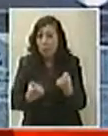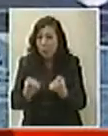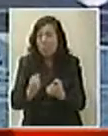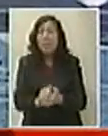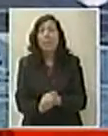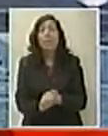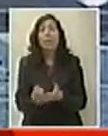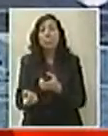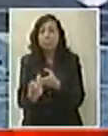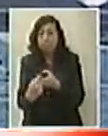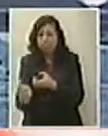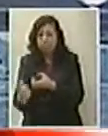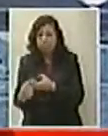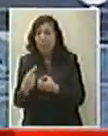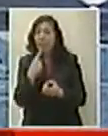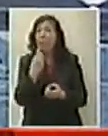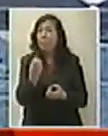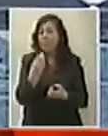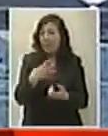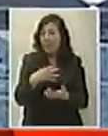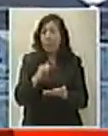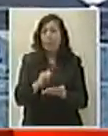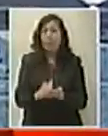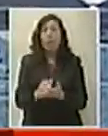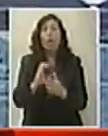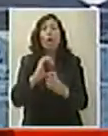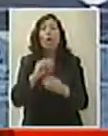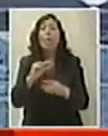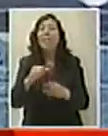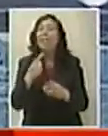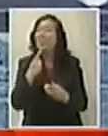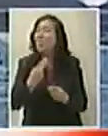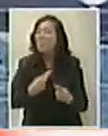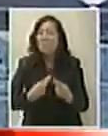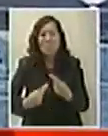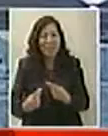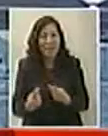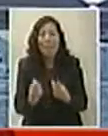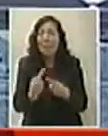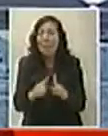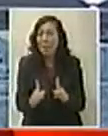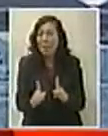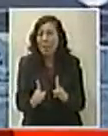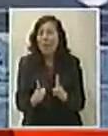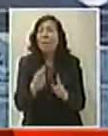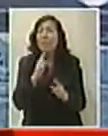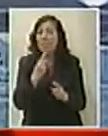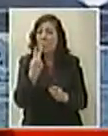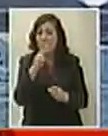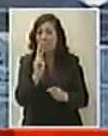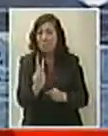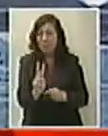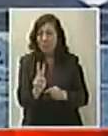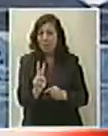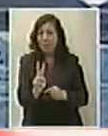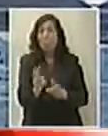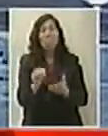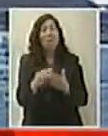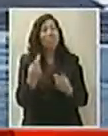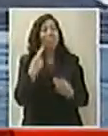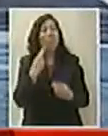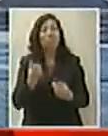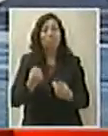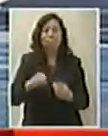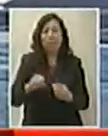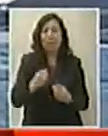Finanzas, recoge y nos indica pues que el proyecto Conga es inviable. Pero sin embargo estamos viendo que de manera